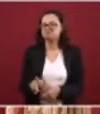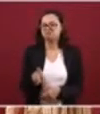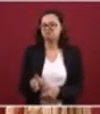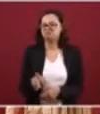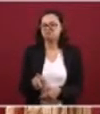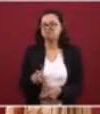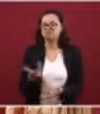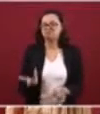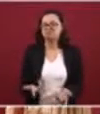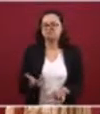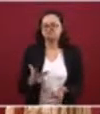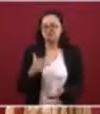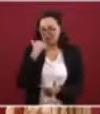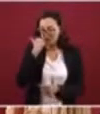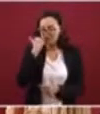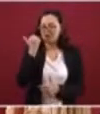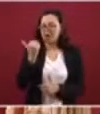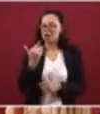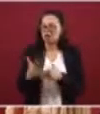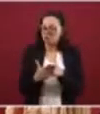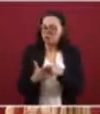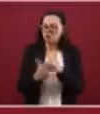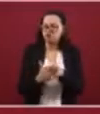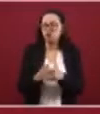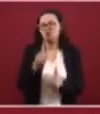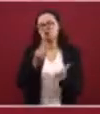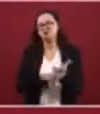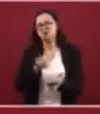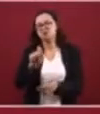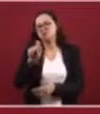encubre la intención de reelegirme en